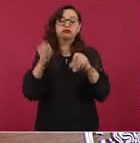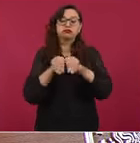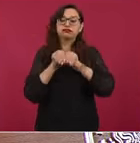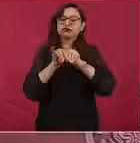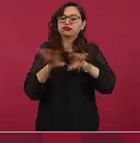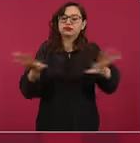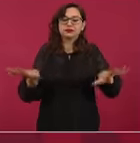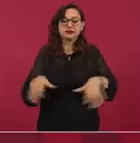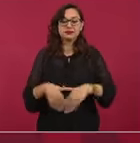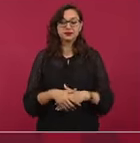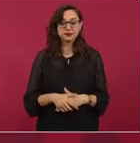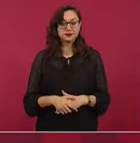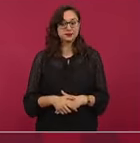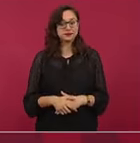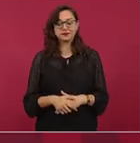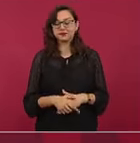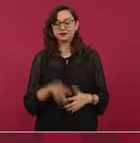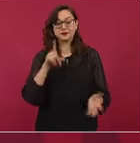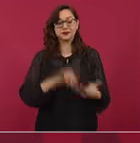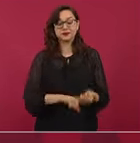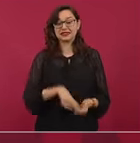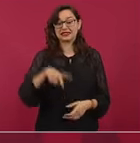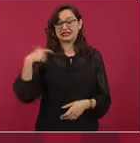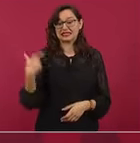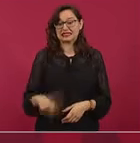con mucho dinero